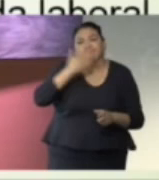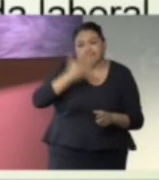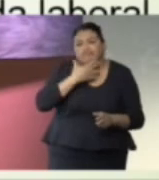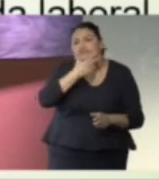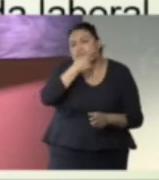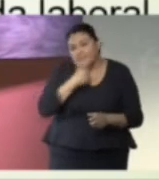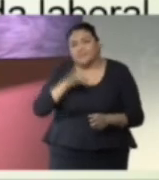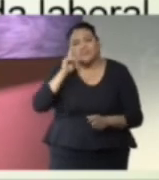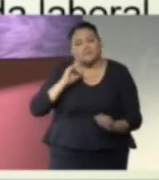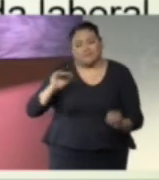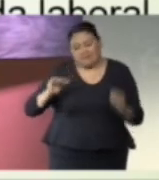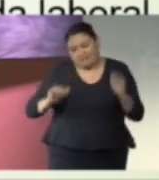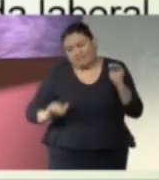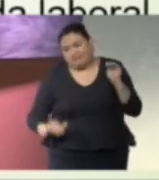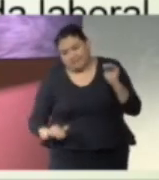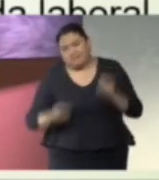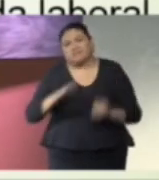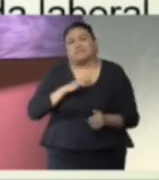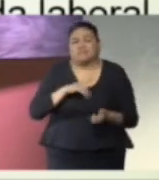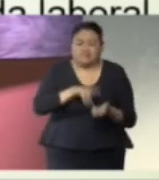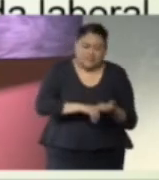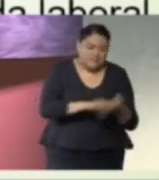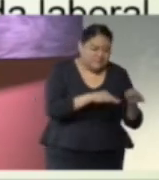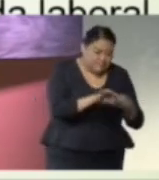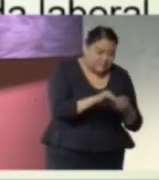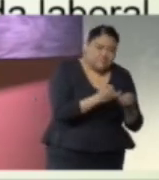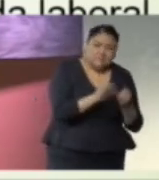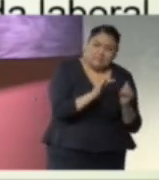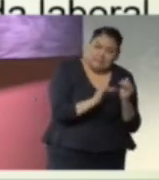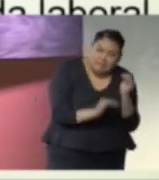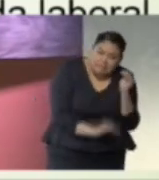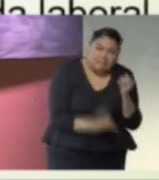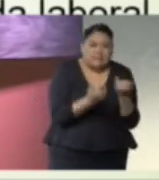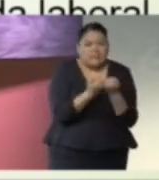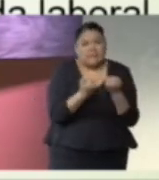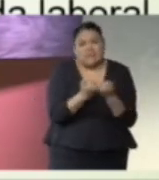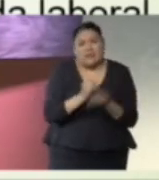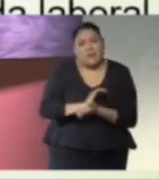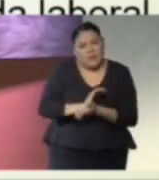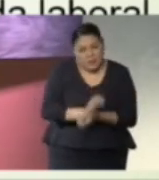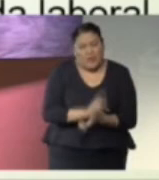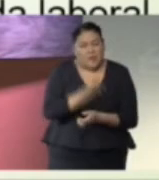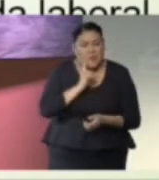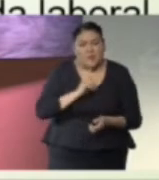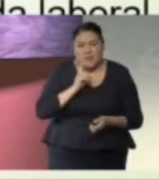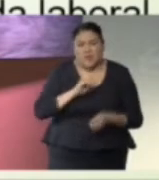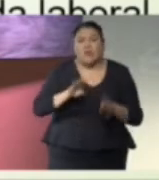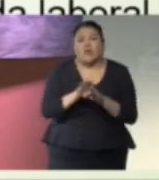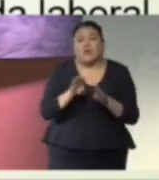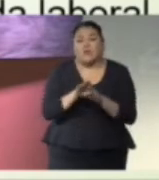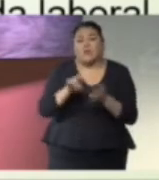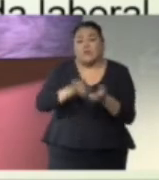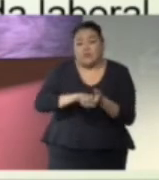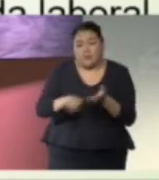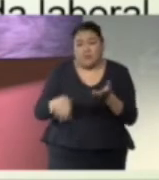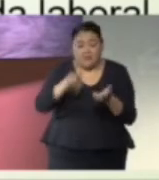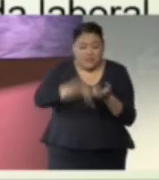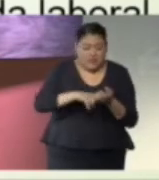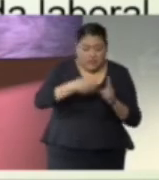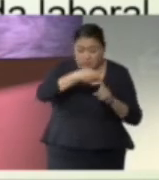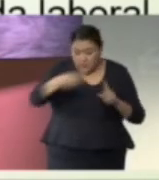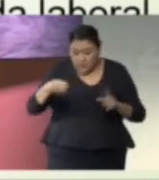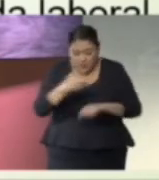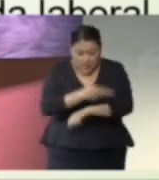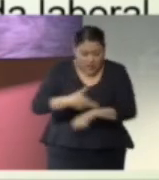al interior del trabajo, ¿sí?, y que tiene que ver fundamentalmente con los aspectos de la organización del trabajo, o sea,